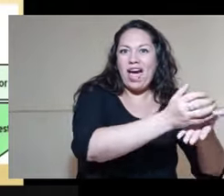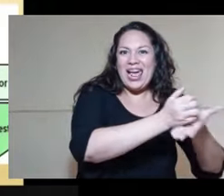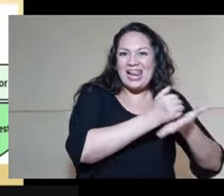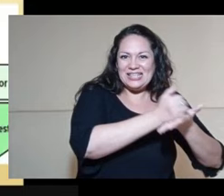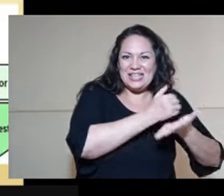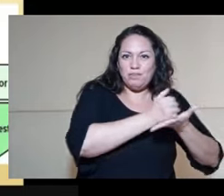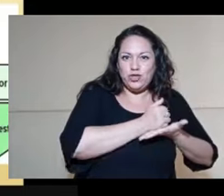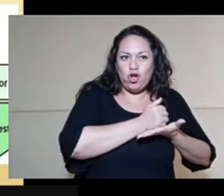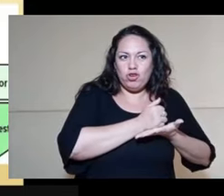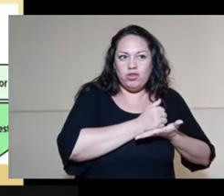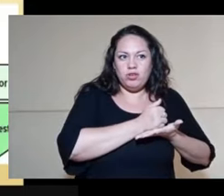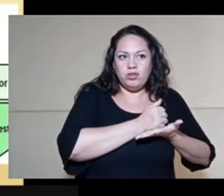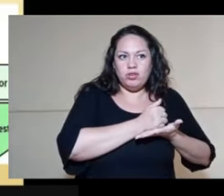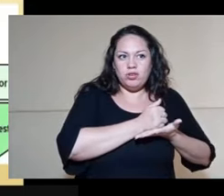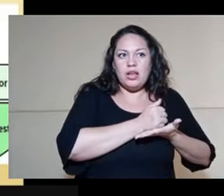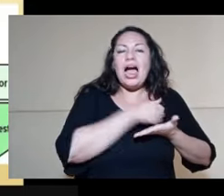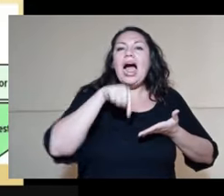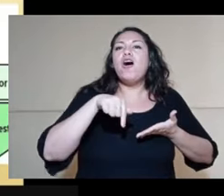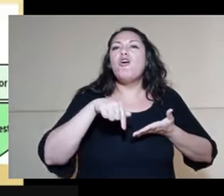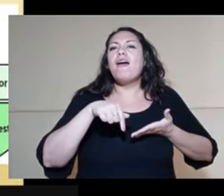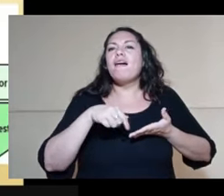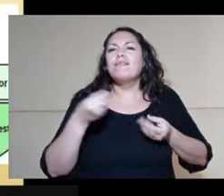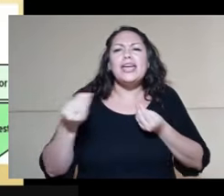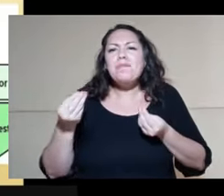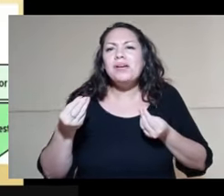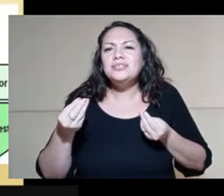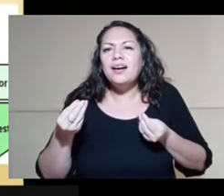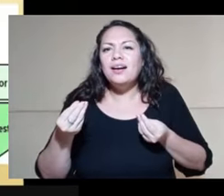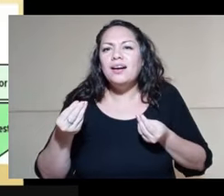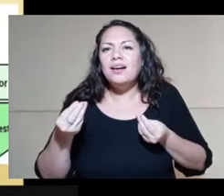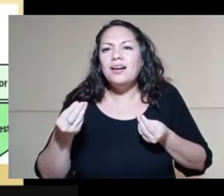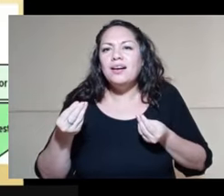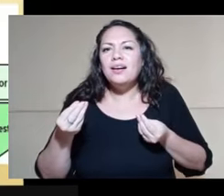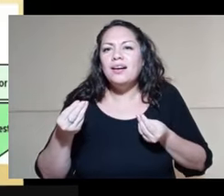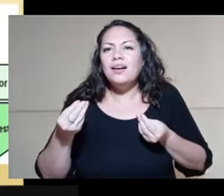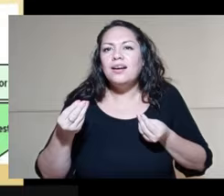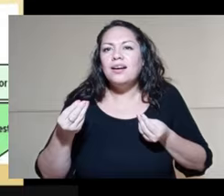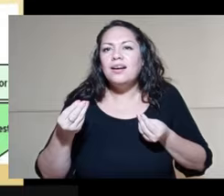actúa sobre un receptor, que esto estamos viendo, ¿no es cierto? Vimos los receptores, el estímulo, y bueno, ¿y qué pasa ahora?